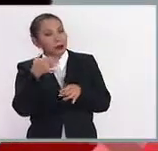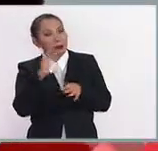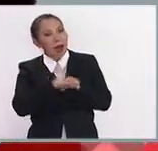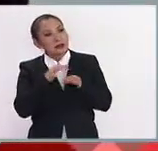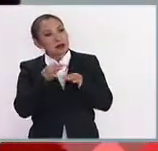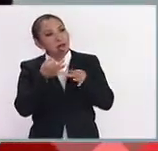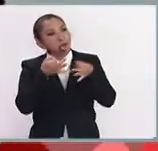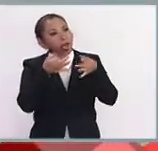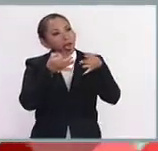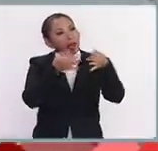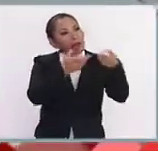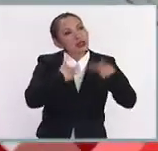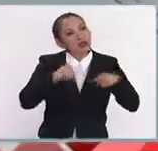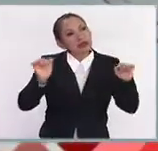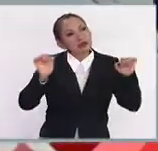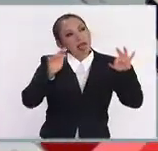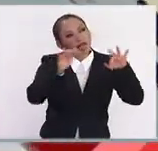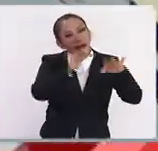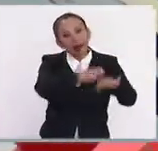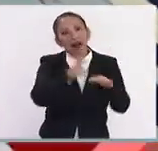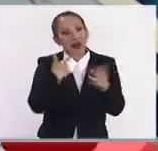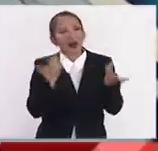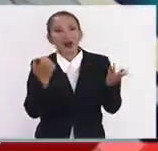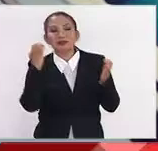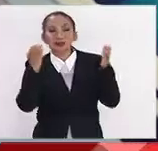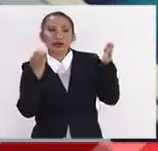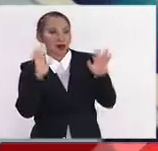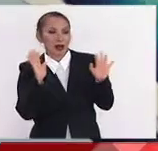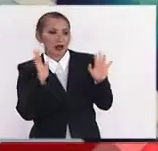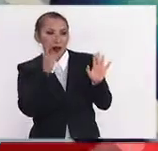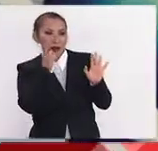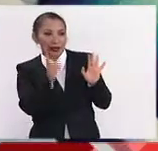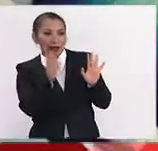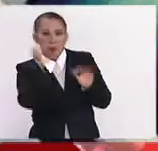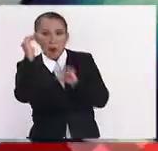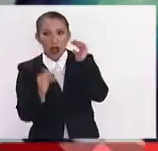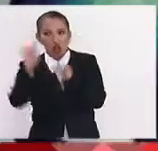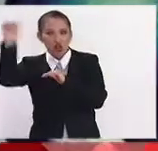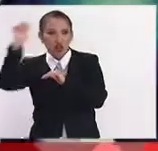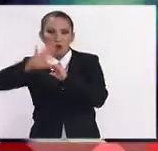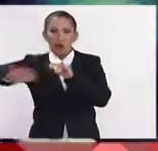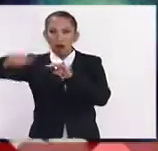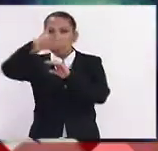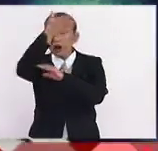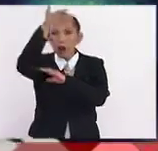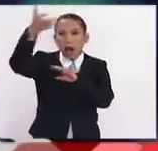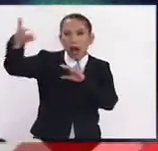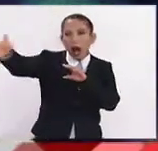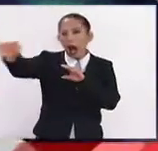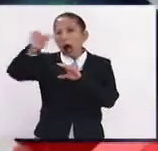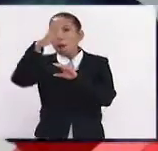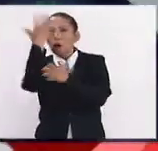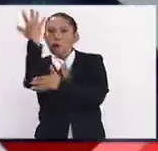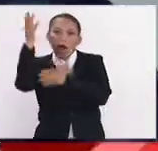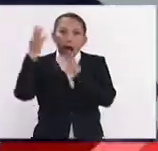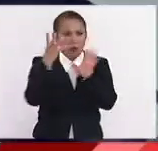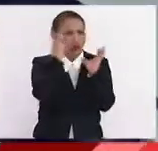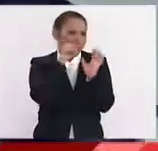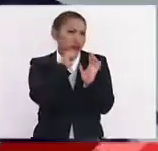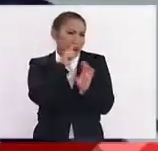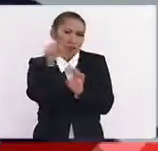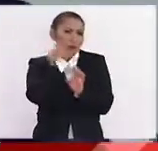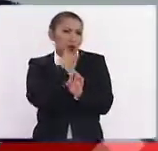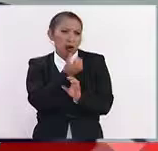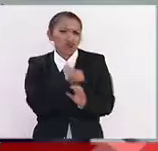tienden más a llamar la atención de las personas. A una exposición, digo, no voy a demeritar los paisajes, está ahí José María Velasco, que era un genio